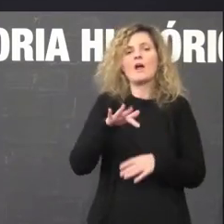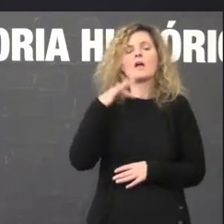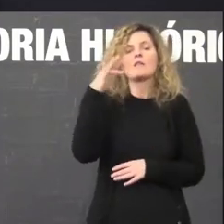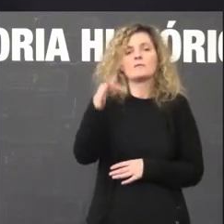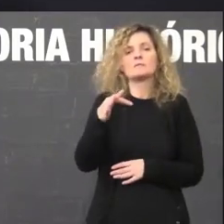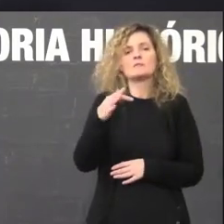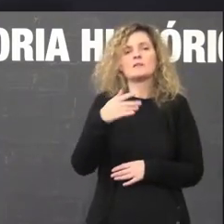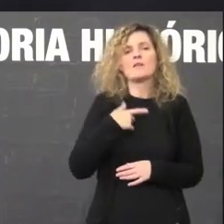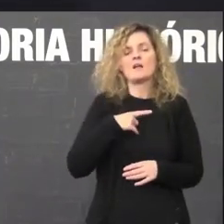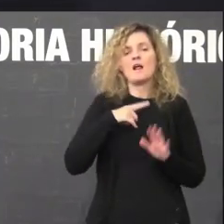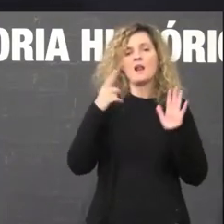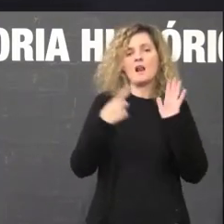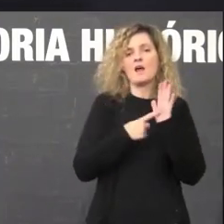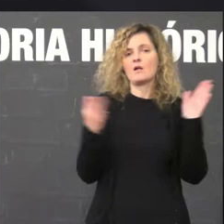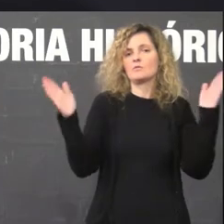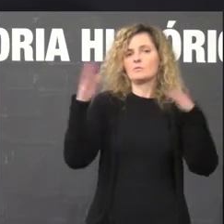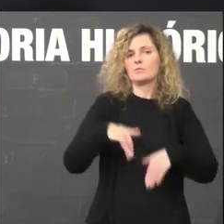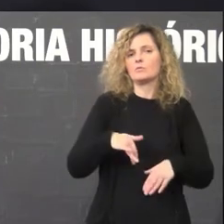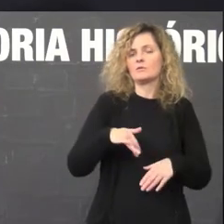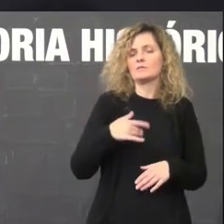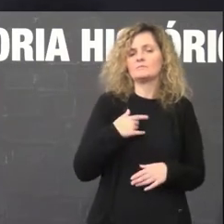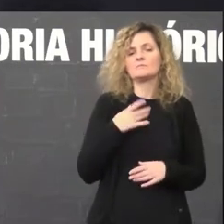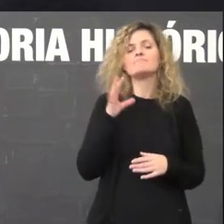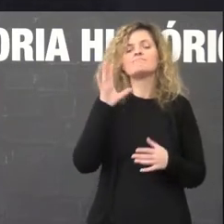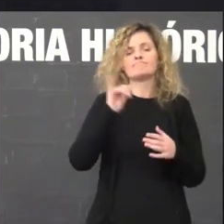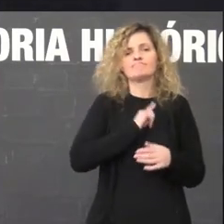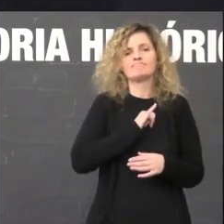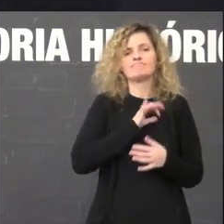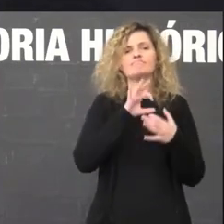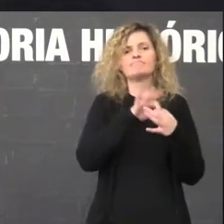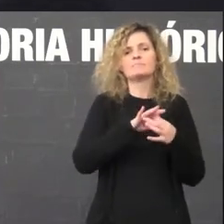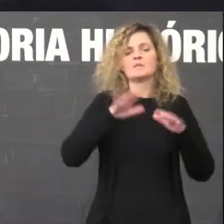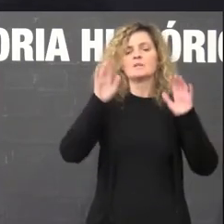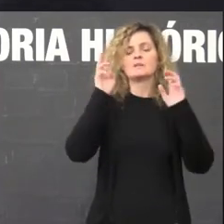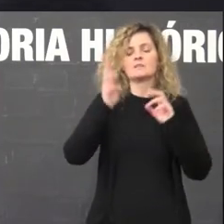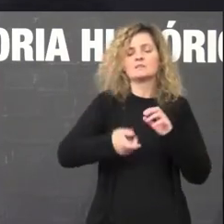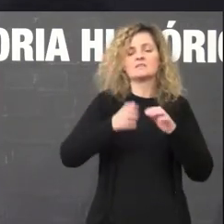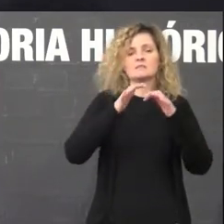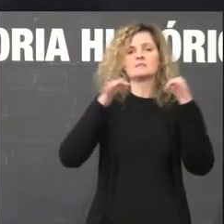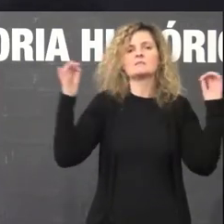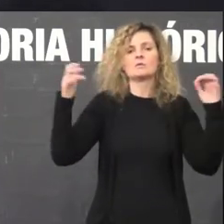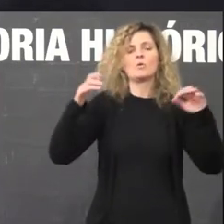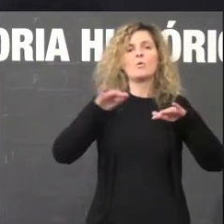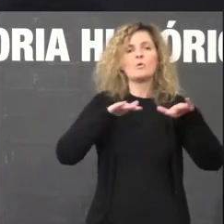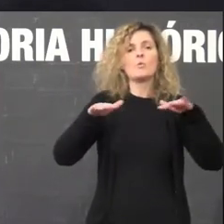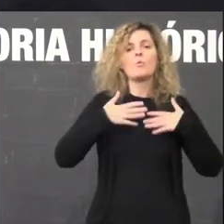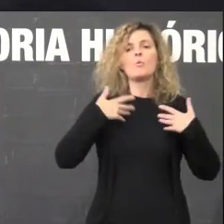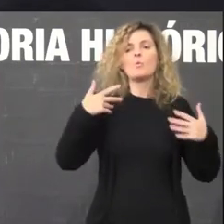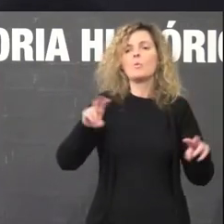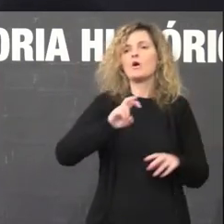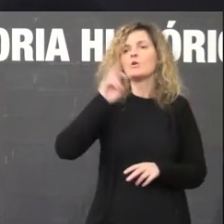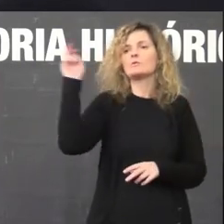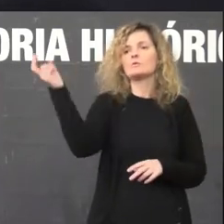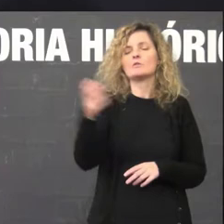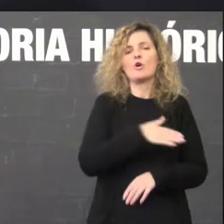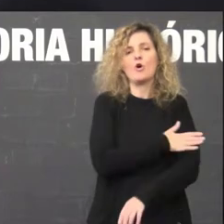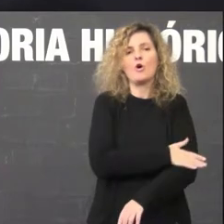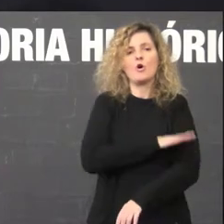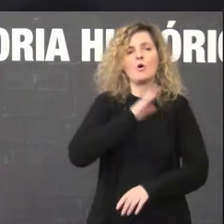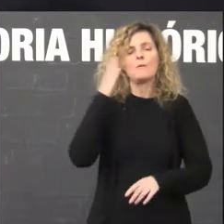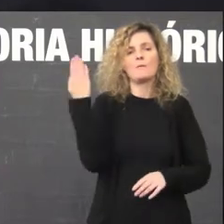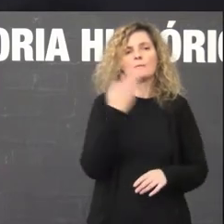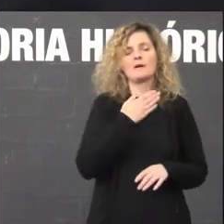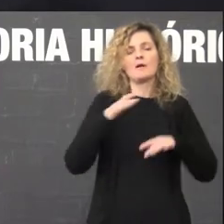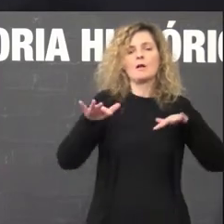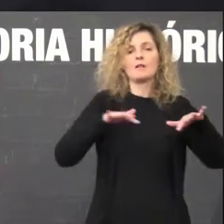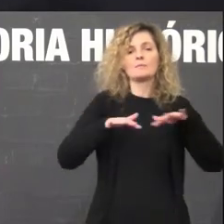a ilegalidade e legitimidade dos tribunales, xurados de calesquera outros órganos penales ou